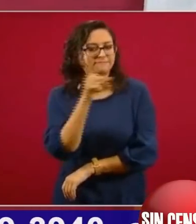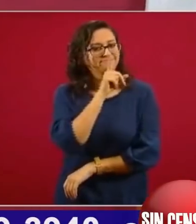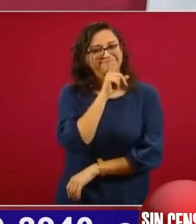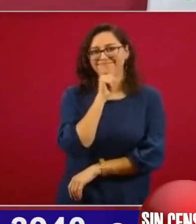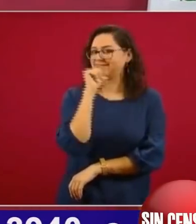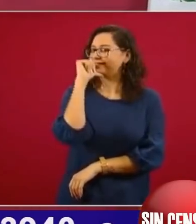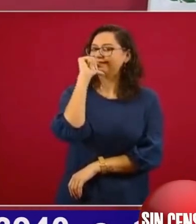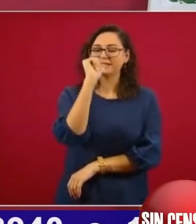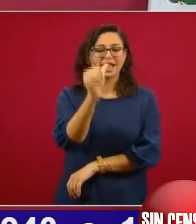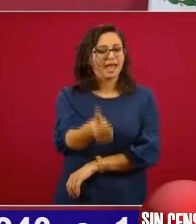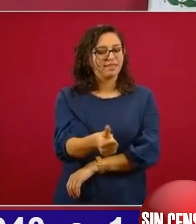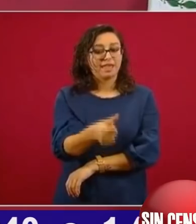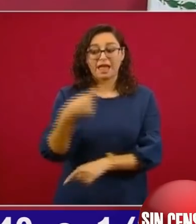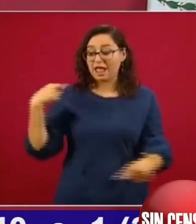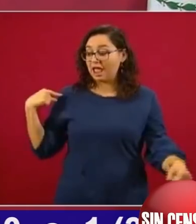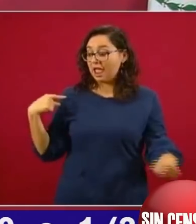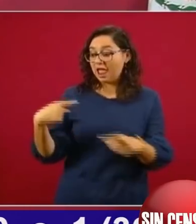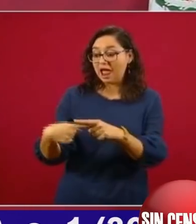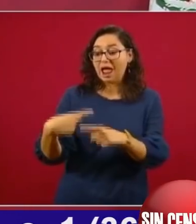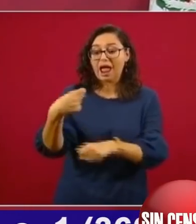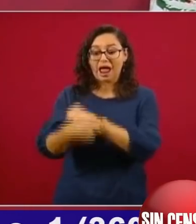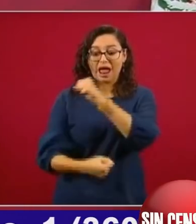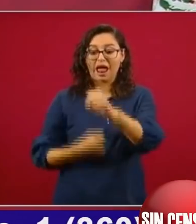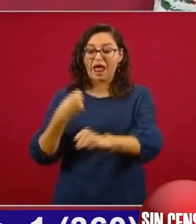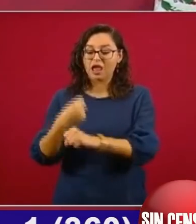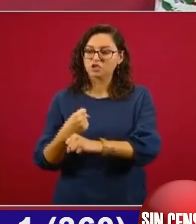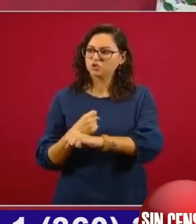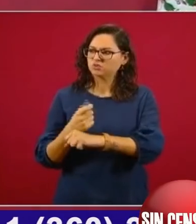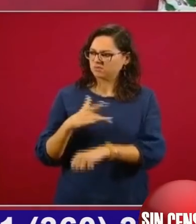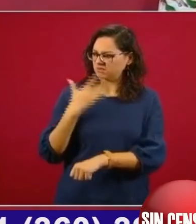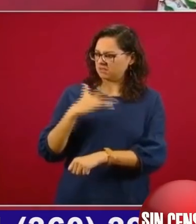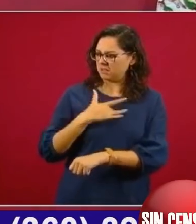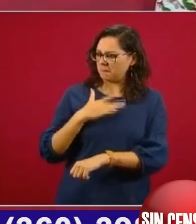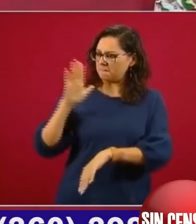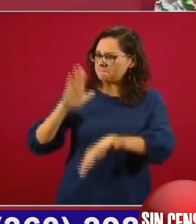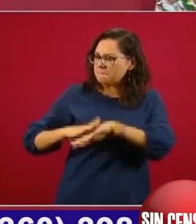fue lo mismo el año pasado.